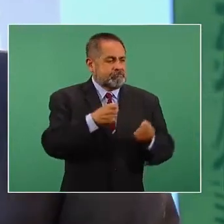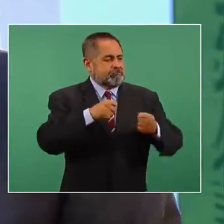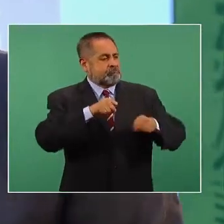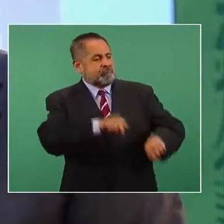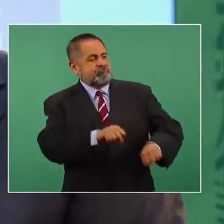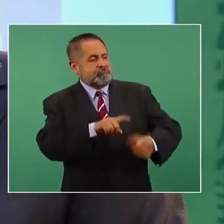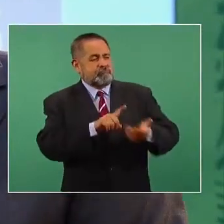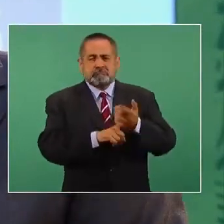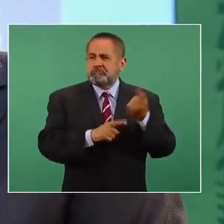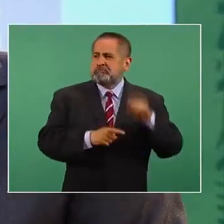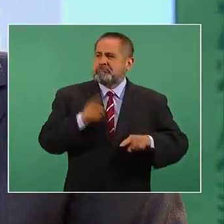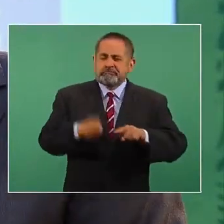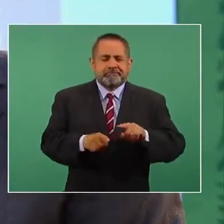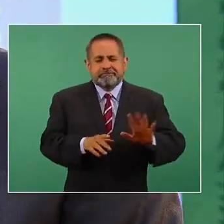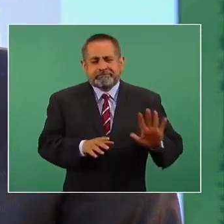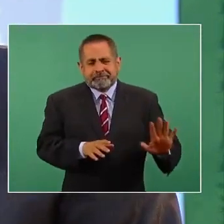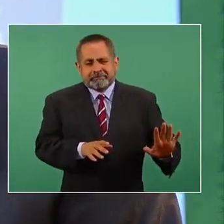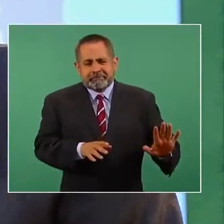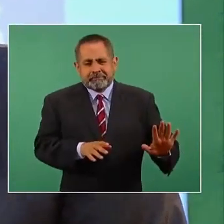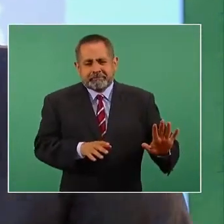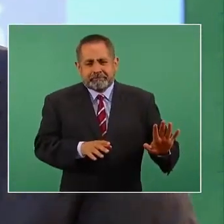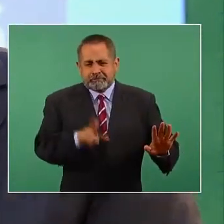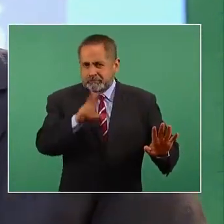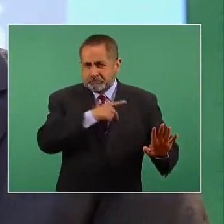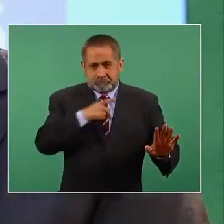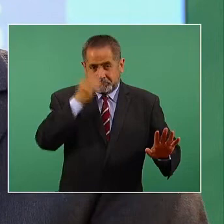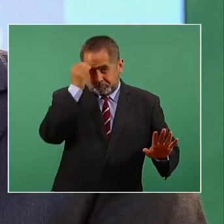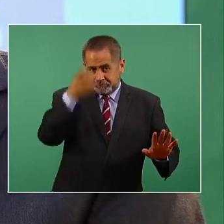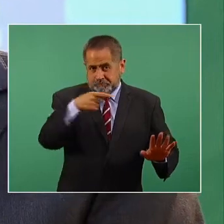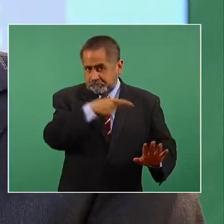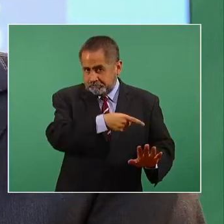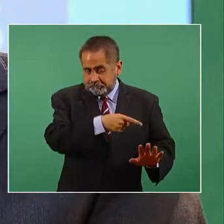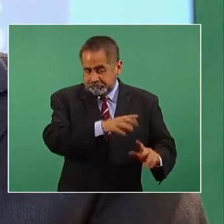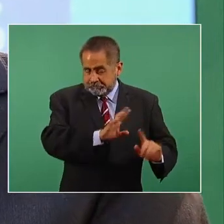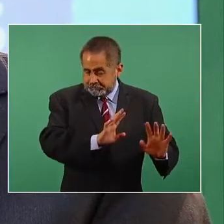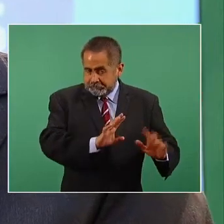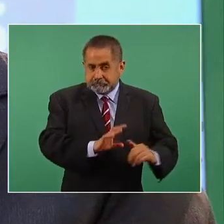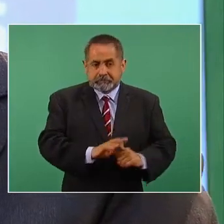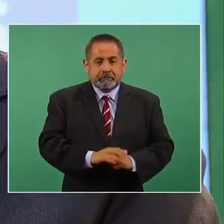autoritarismo. Que no se olvide.